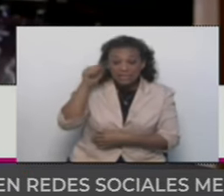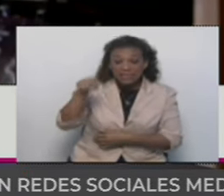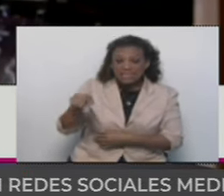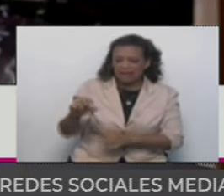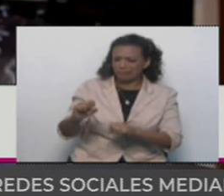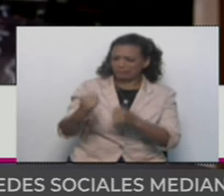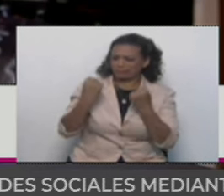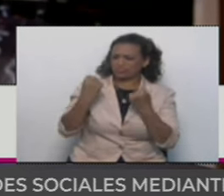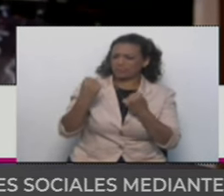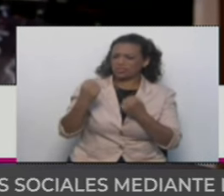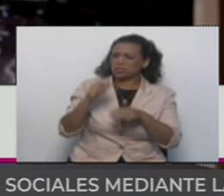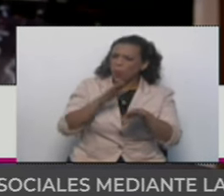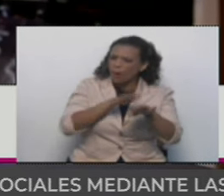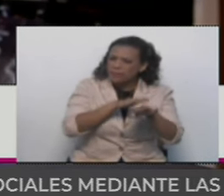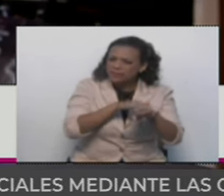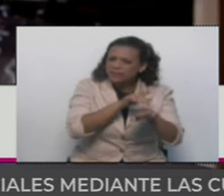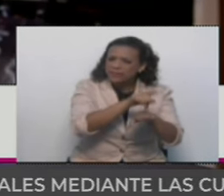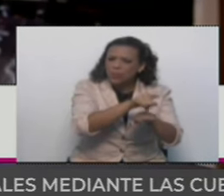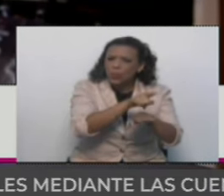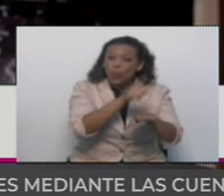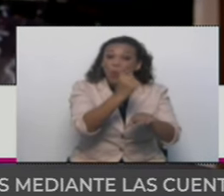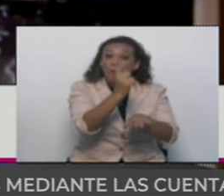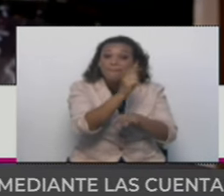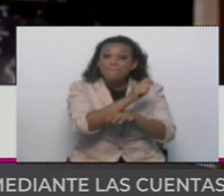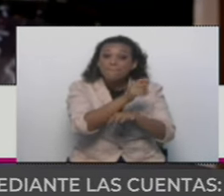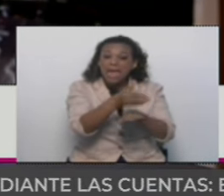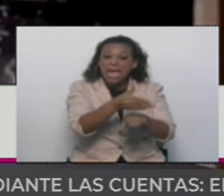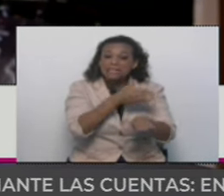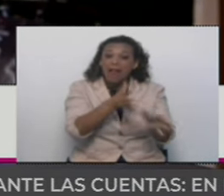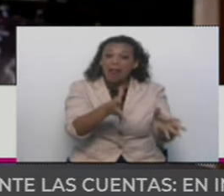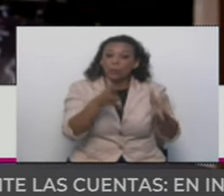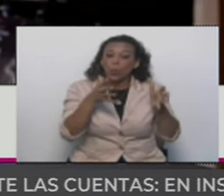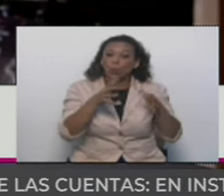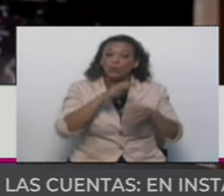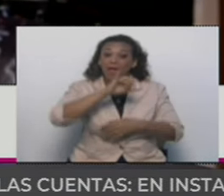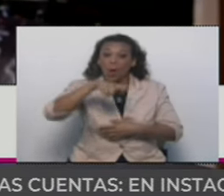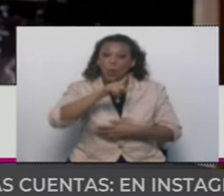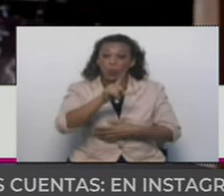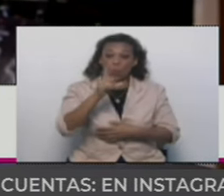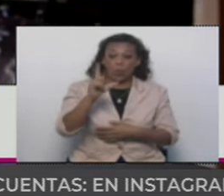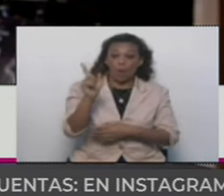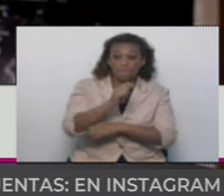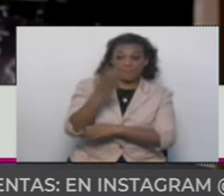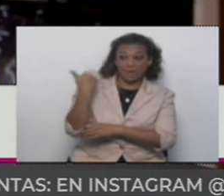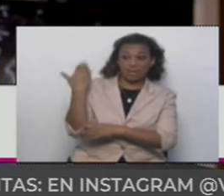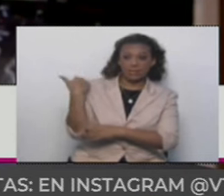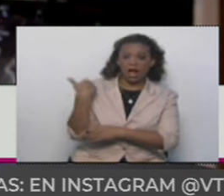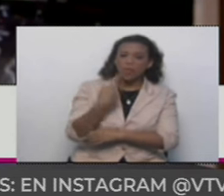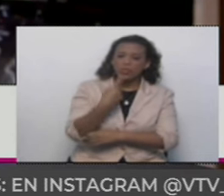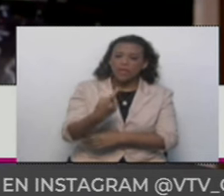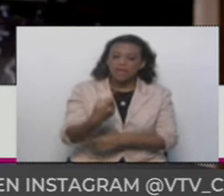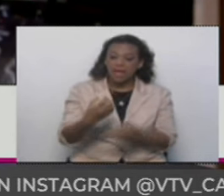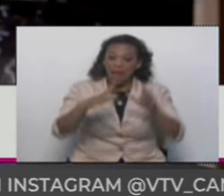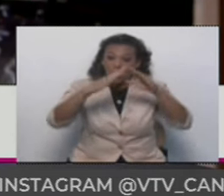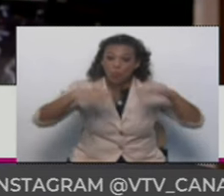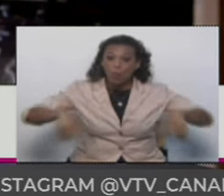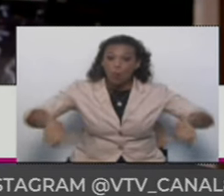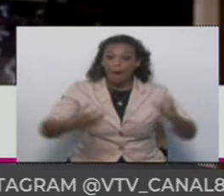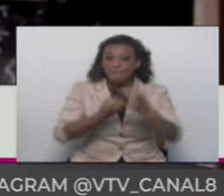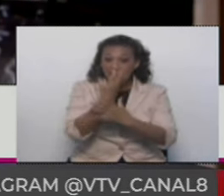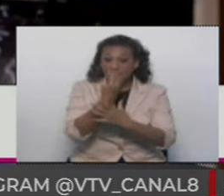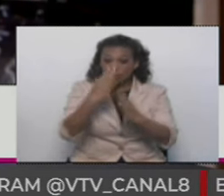Dije, a un mes de la victoria electoral nuestra, lo dije en Miraflores, lo